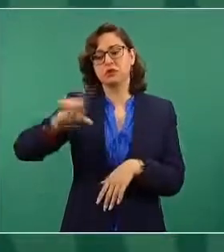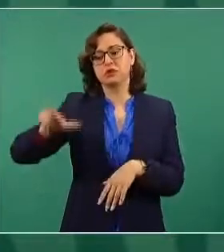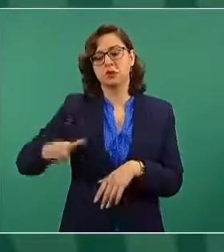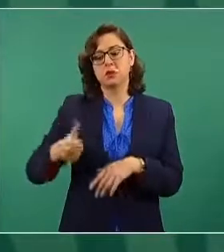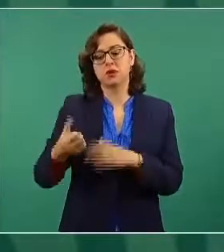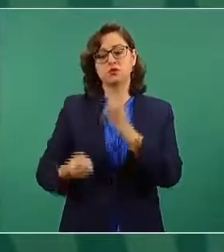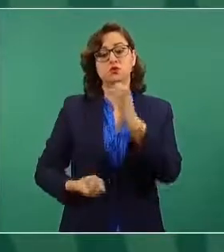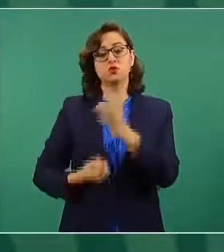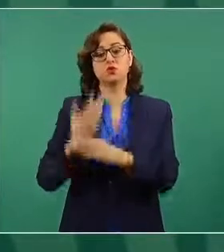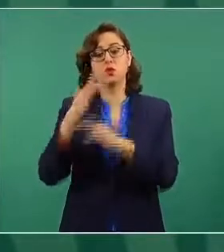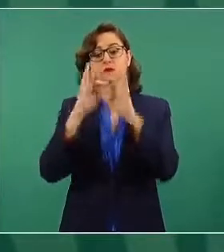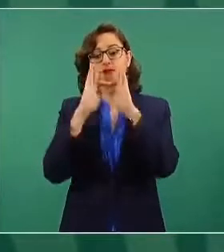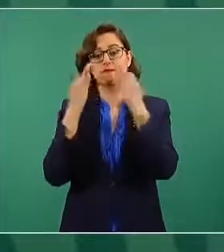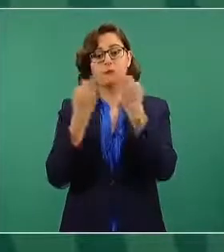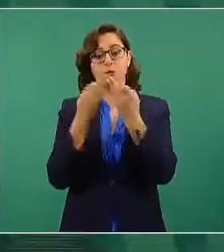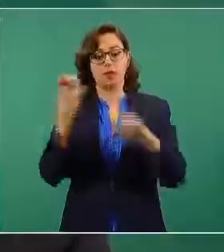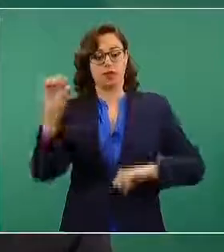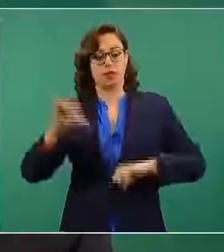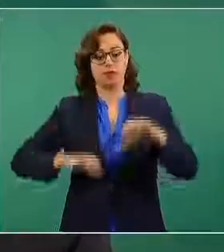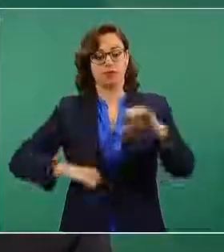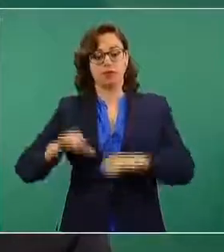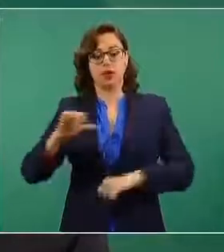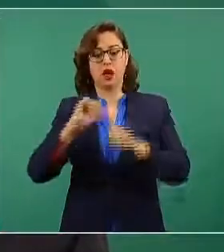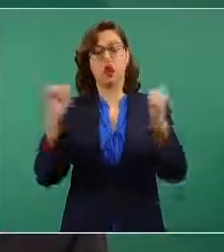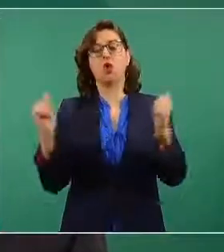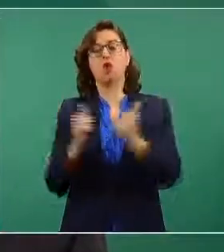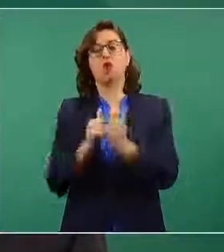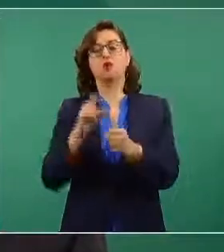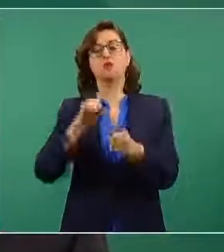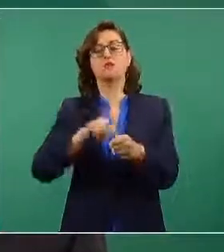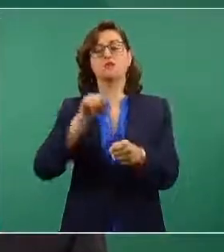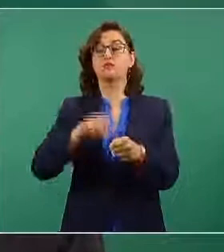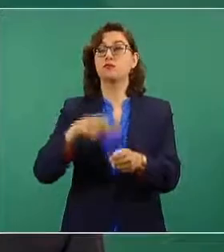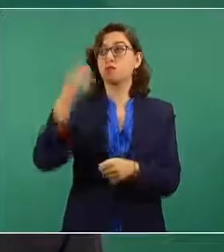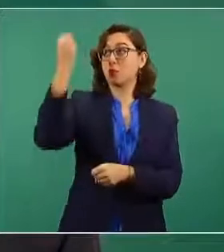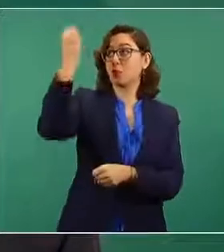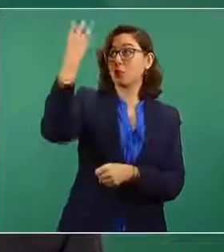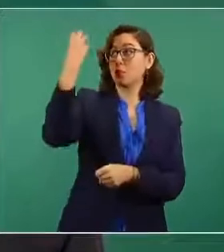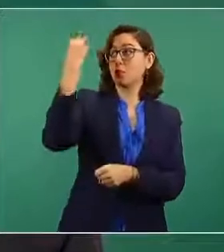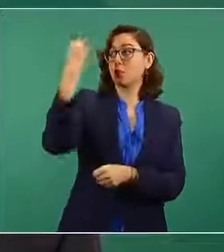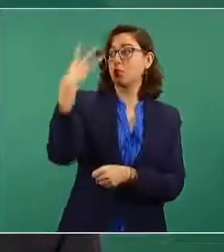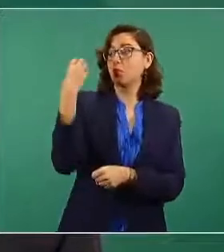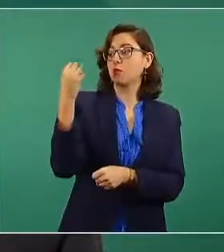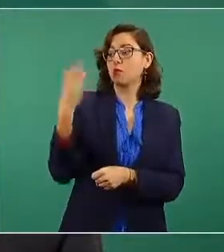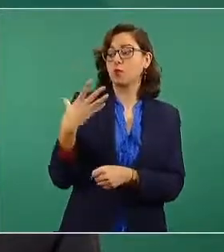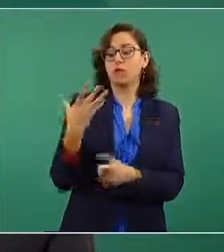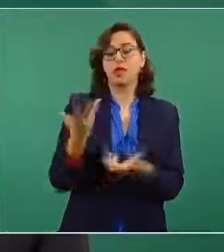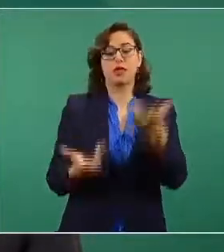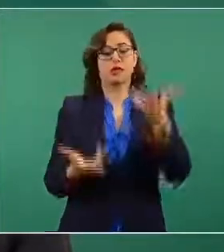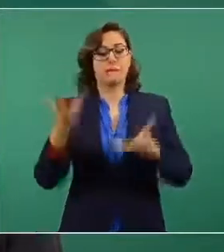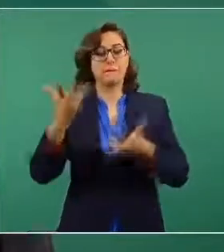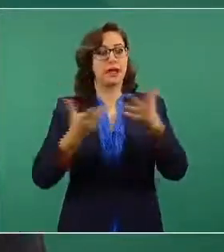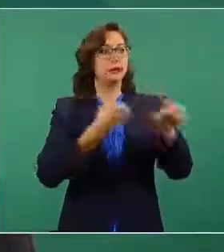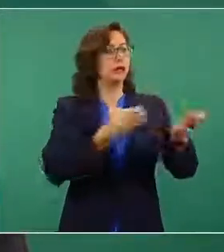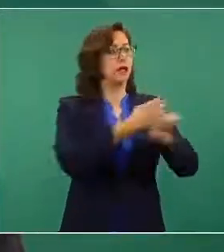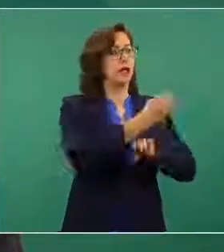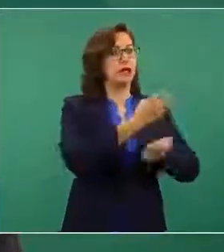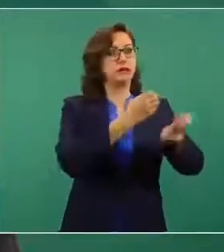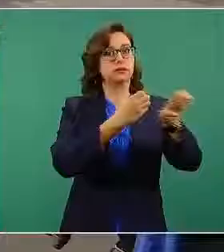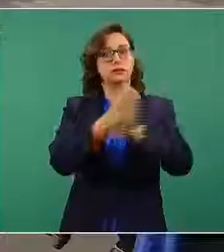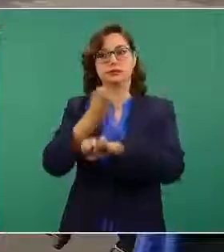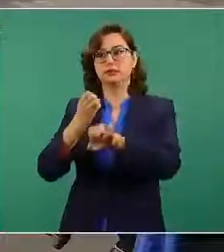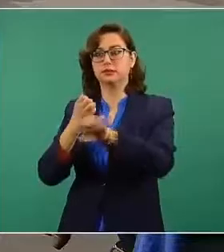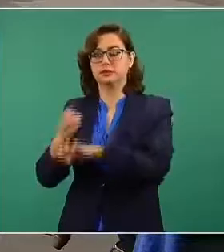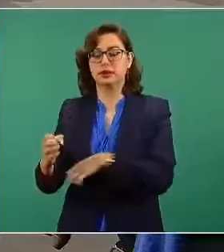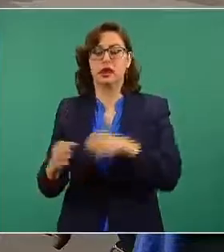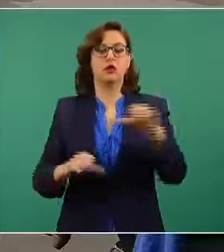normalidad, un sistema semaforizado que ha permitido que en cada entidad federativa, de acuerdo a la intensidad epidémica, se vayan regulando